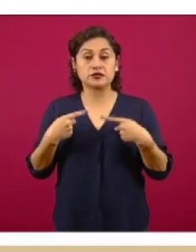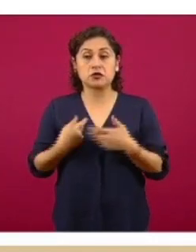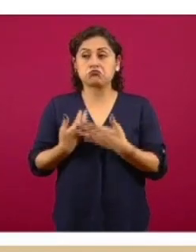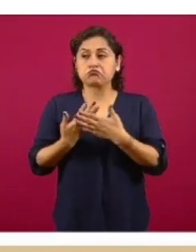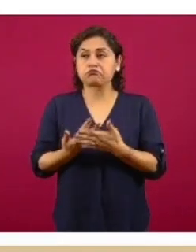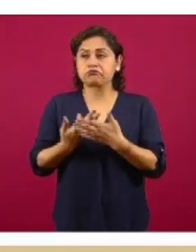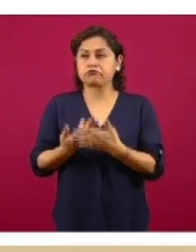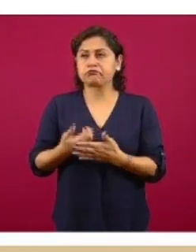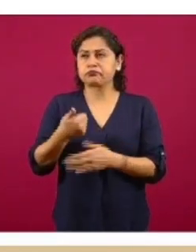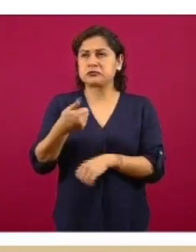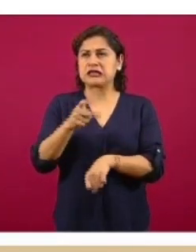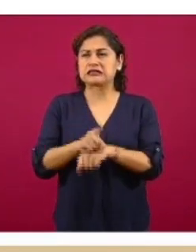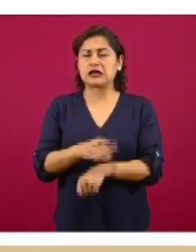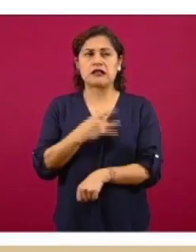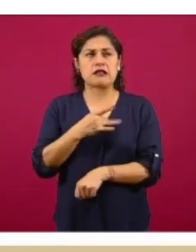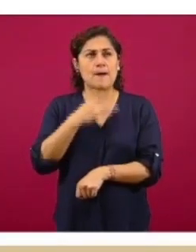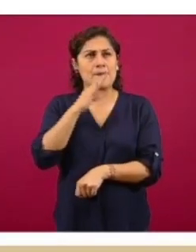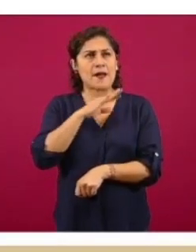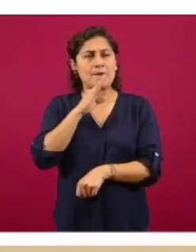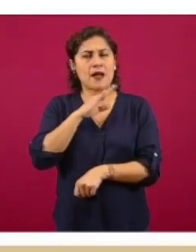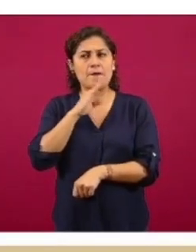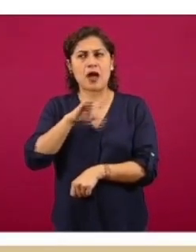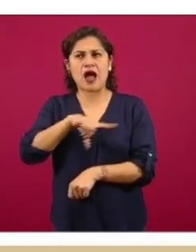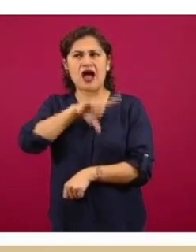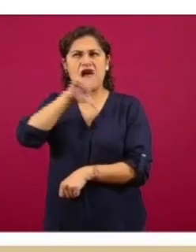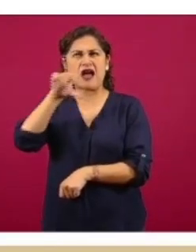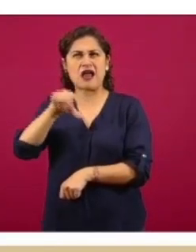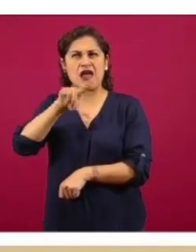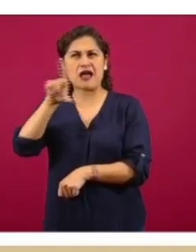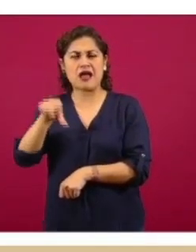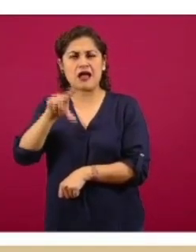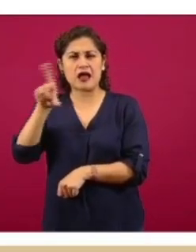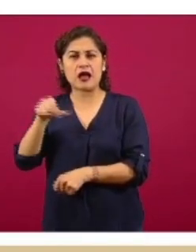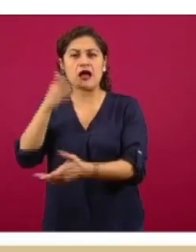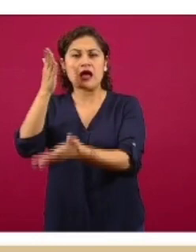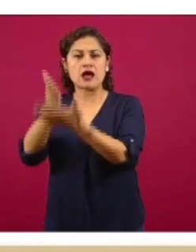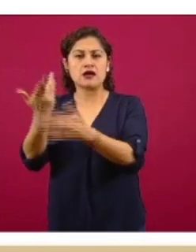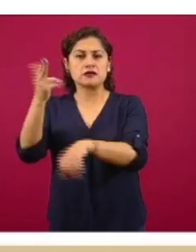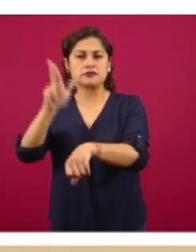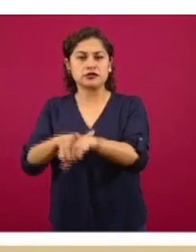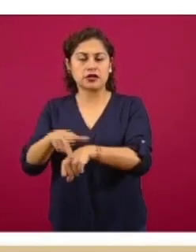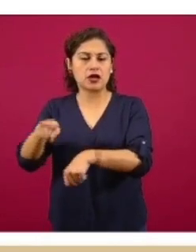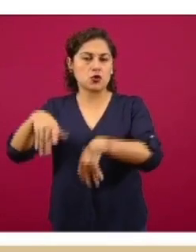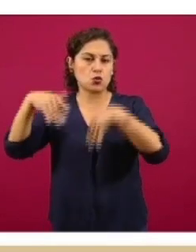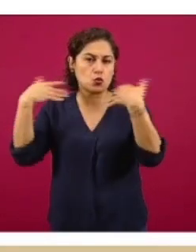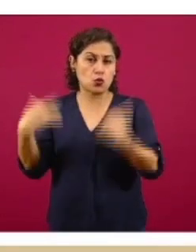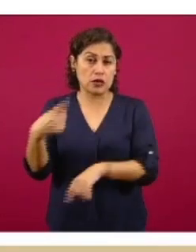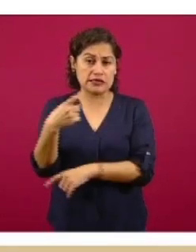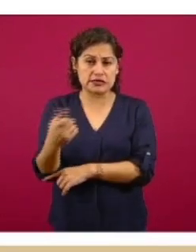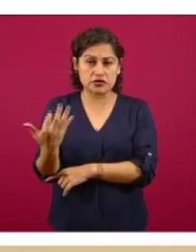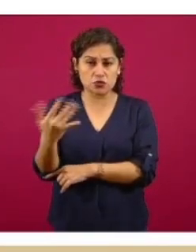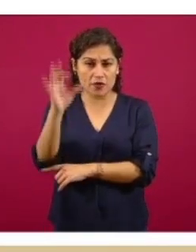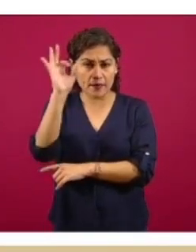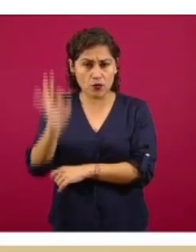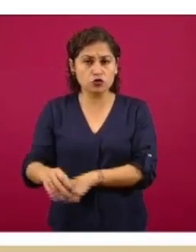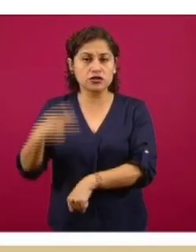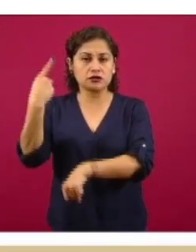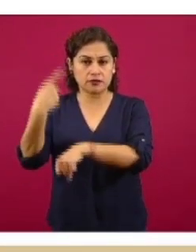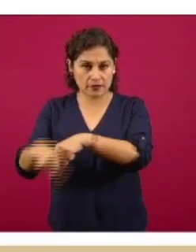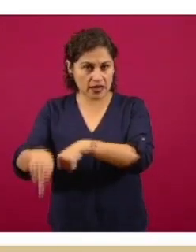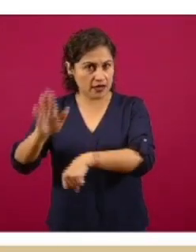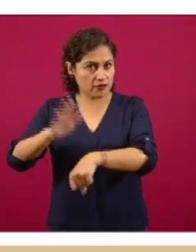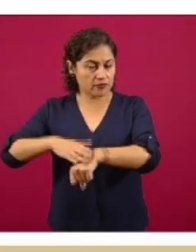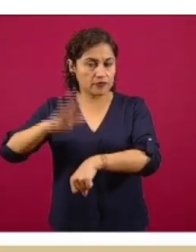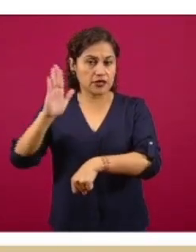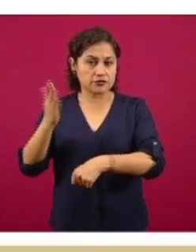días, vean ustedes, es casi el doble, más del doble, ¿no? Es el 150% de más